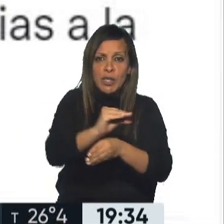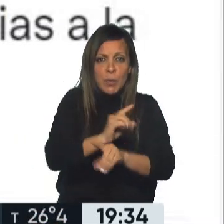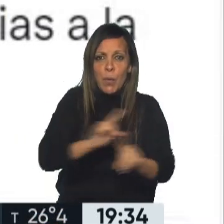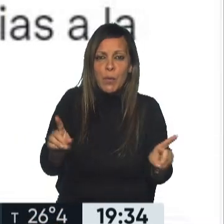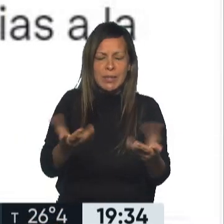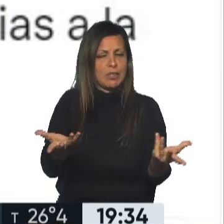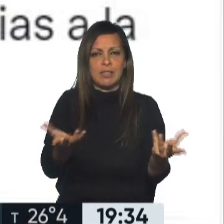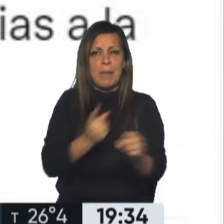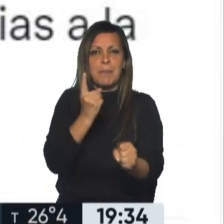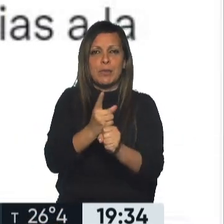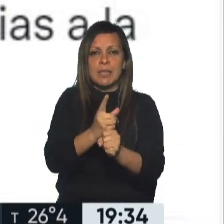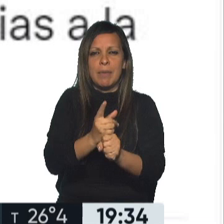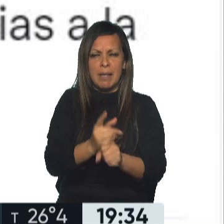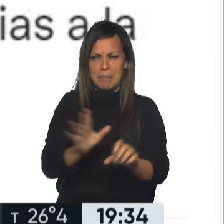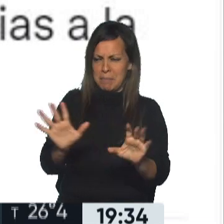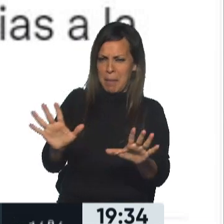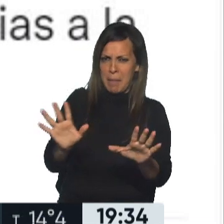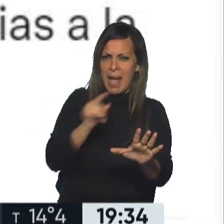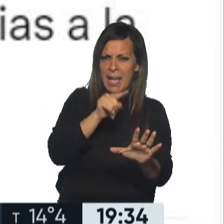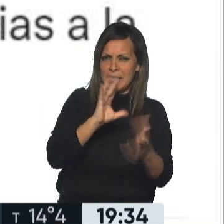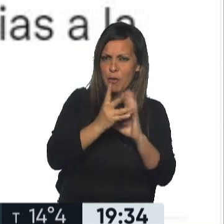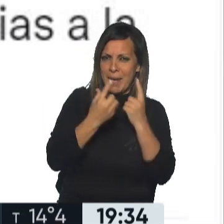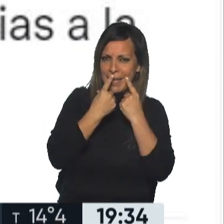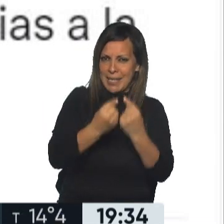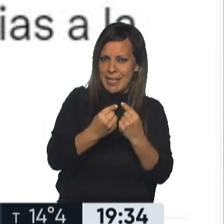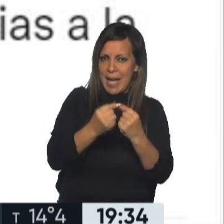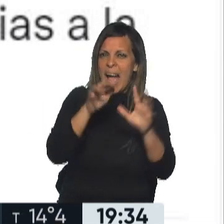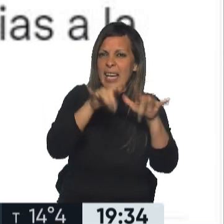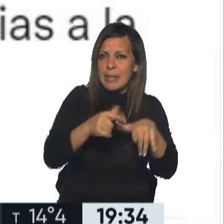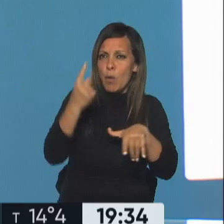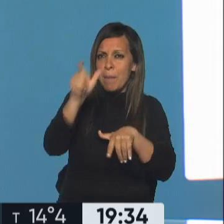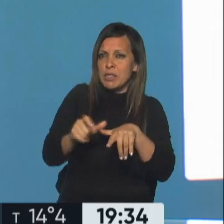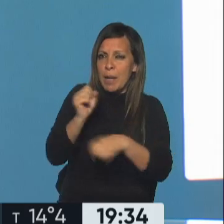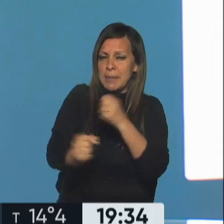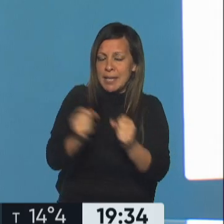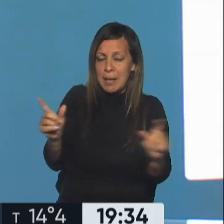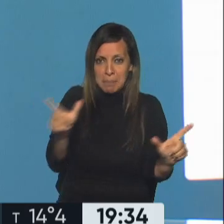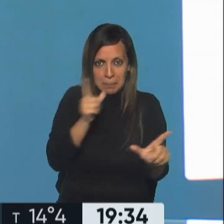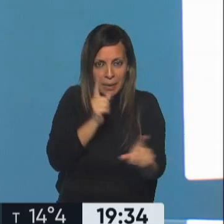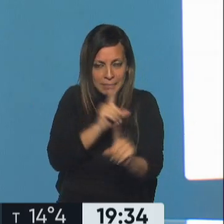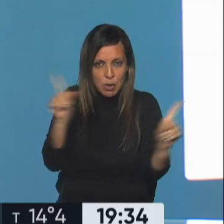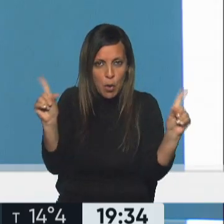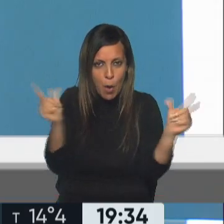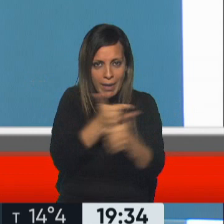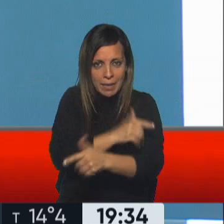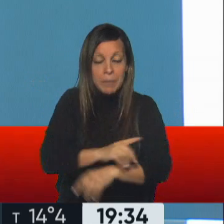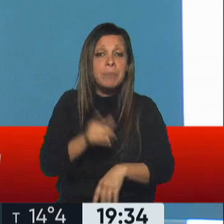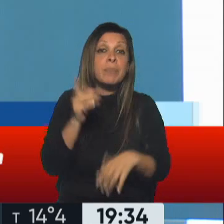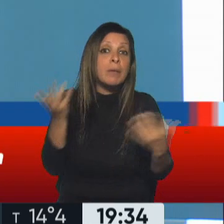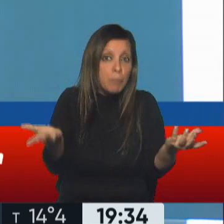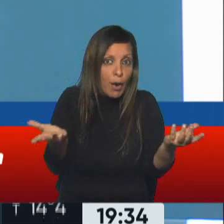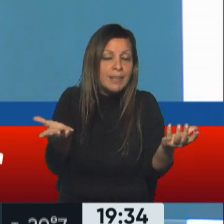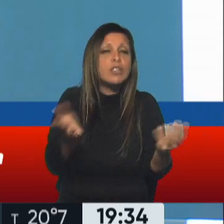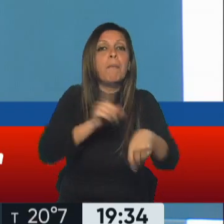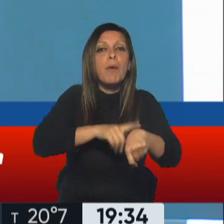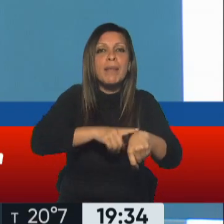casi increíble que le haga un empresario esta crítica, ¿no? Tal cual. Un poco como diciendo, bueno, en el mejor momento, ¿no?, de Molinos Cañuelas, ese dinero